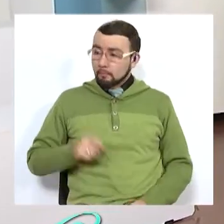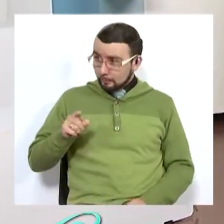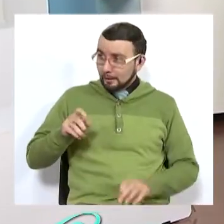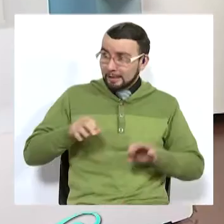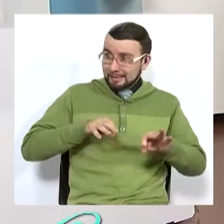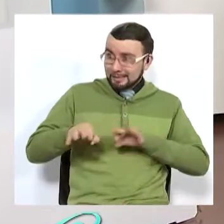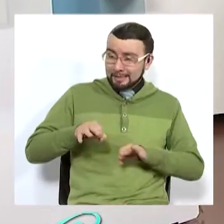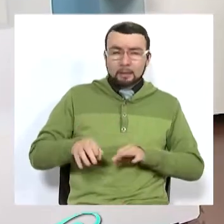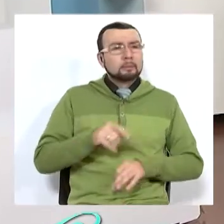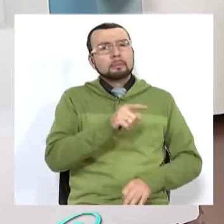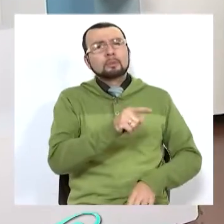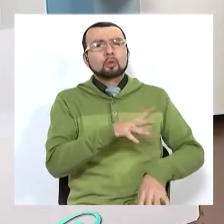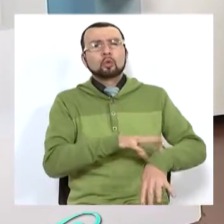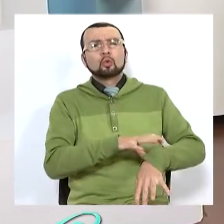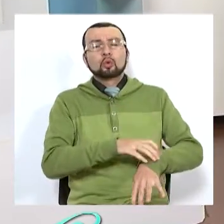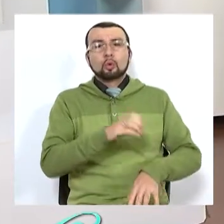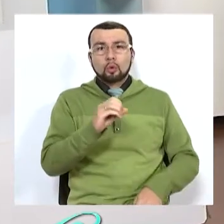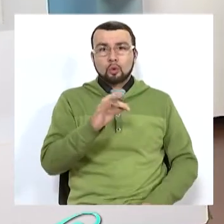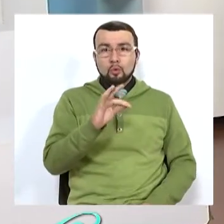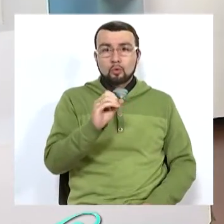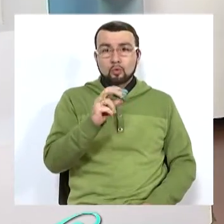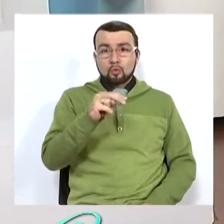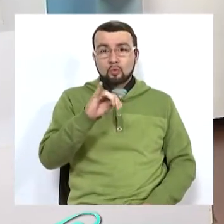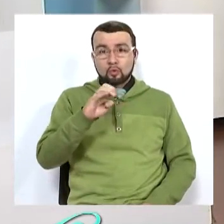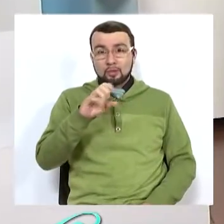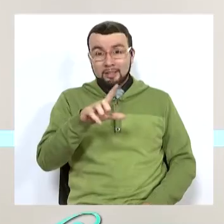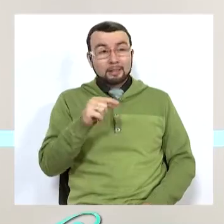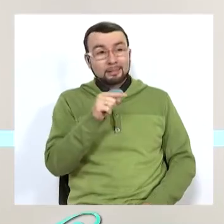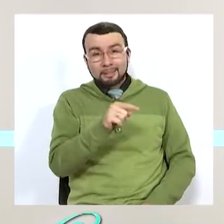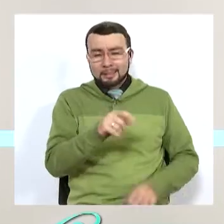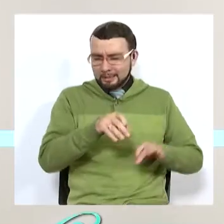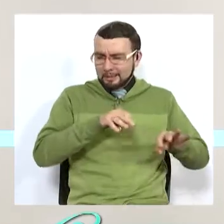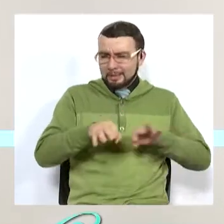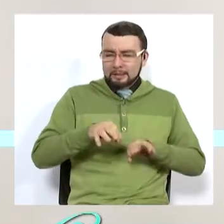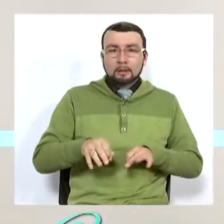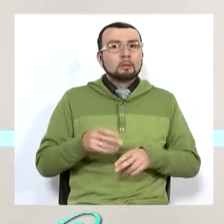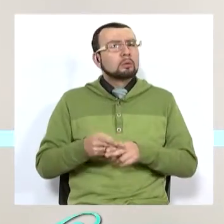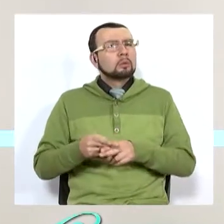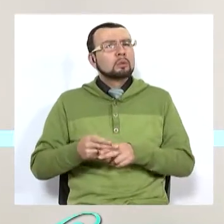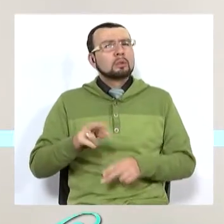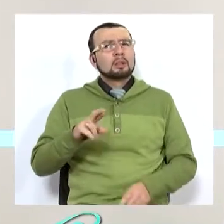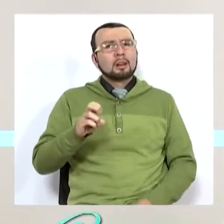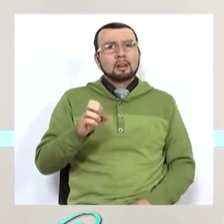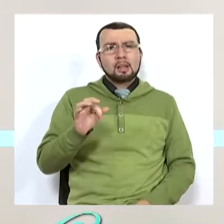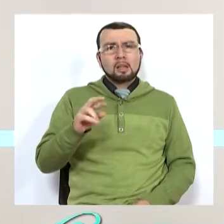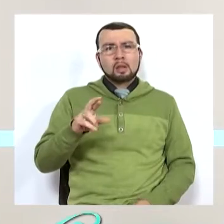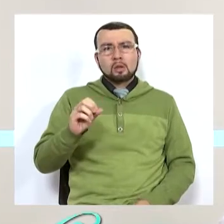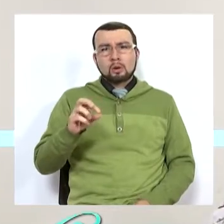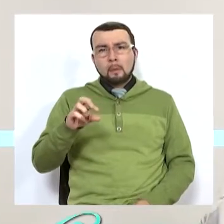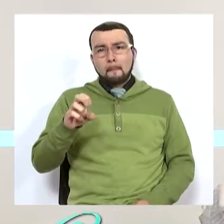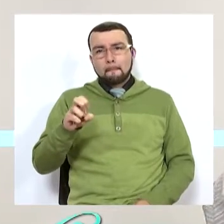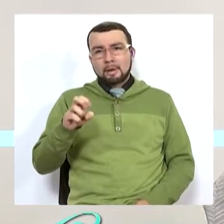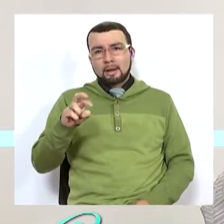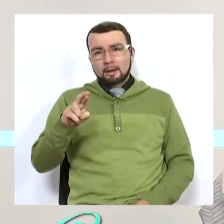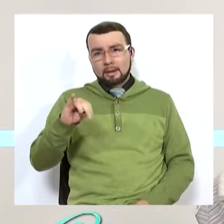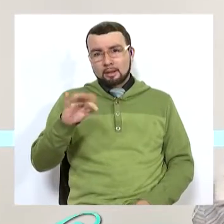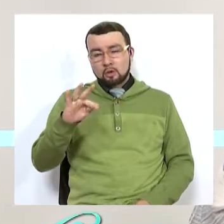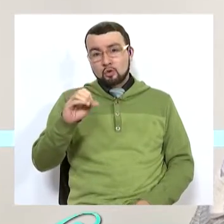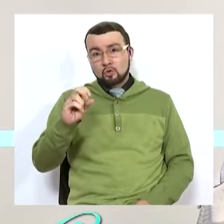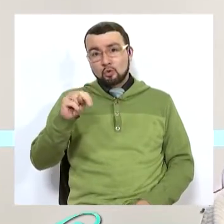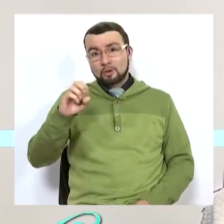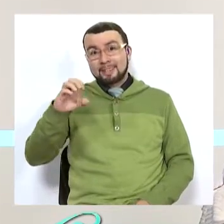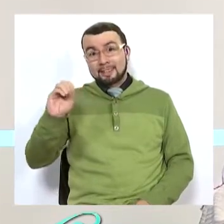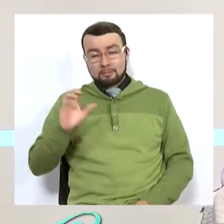también detallada que nos dio el doctor Otoniel, quedó faltando una parte que se llama el retroperitoneo. El retroperitoneo es la parte que